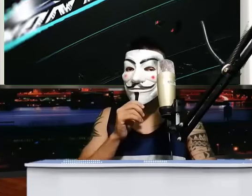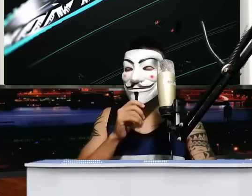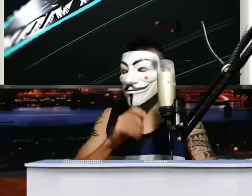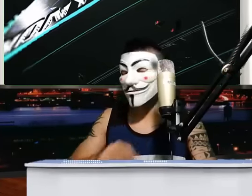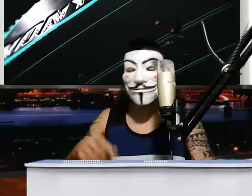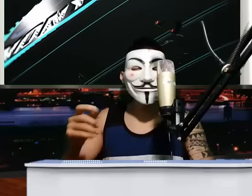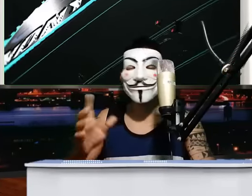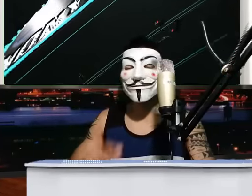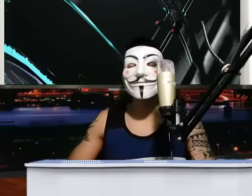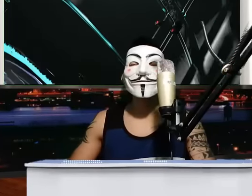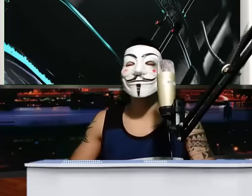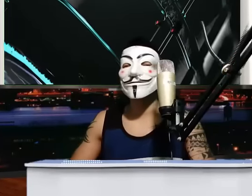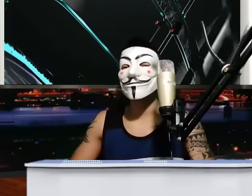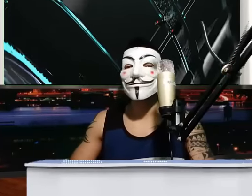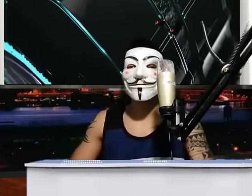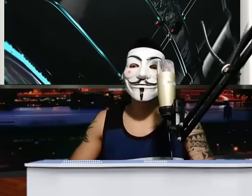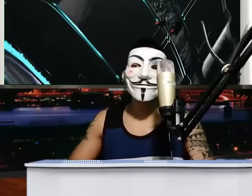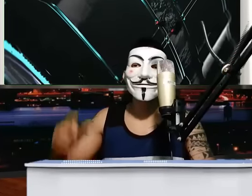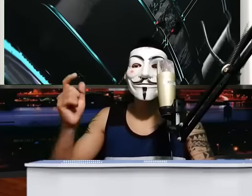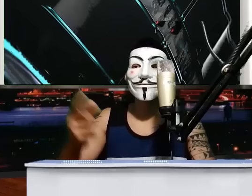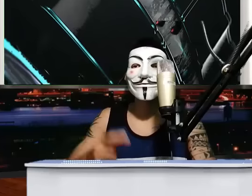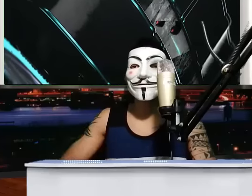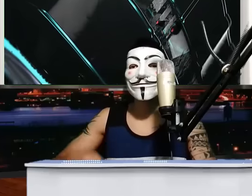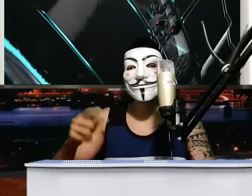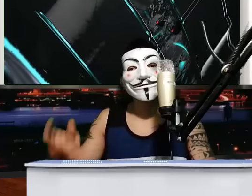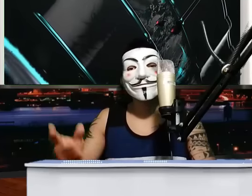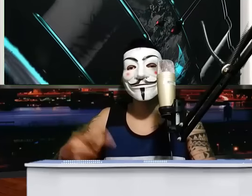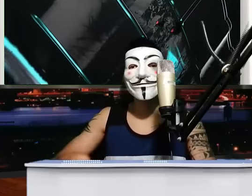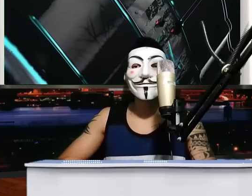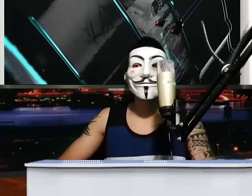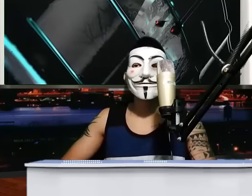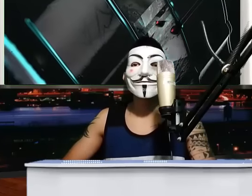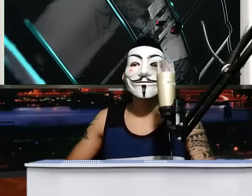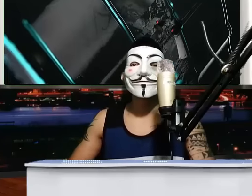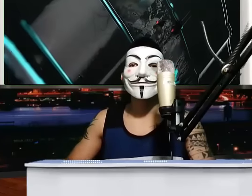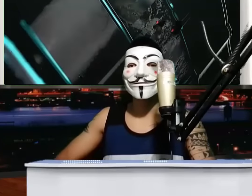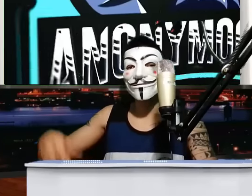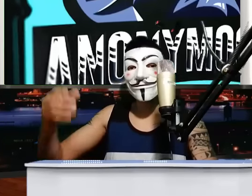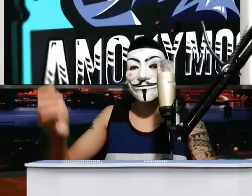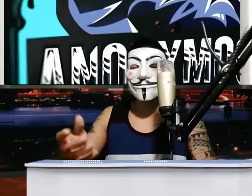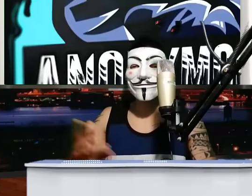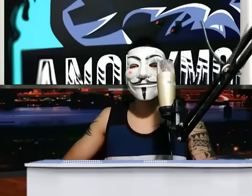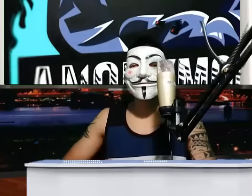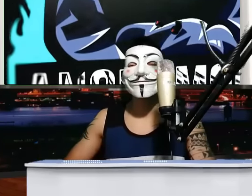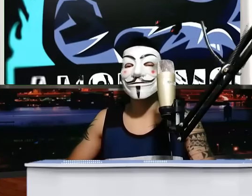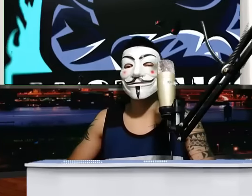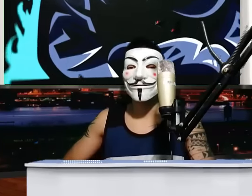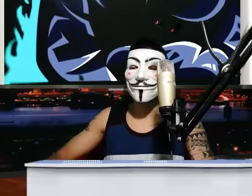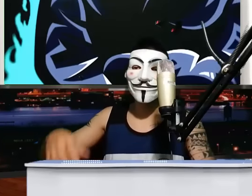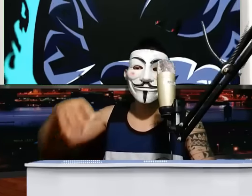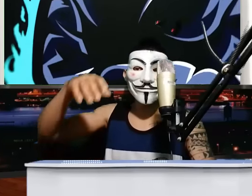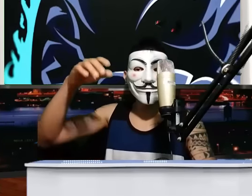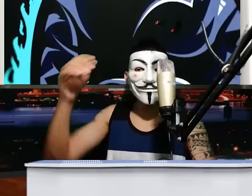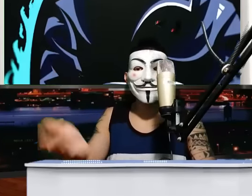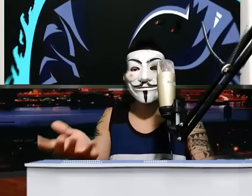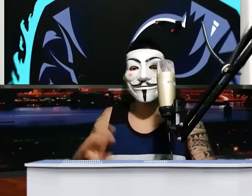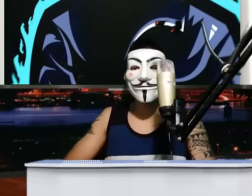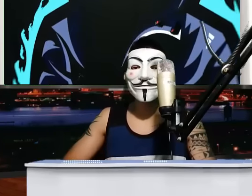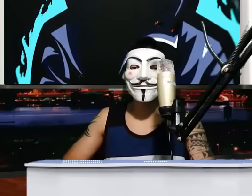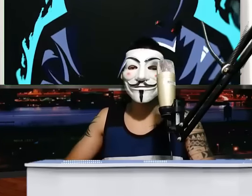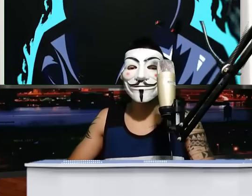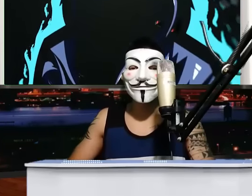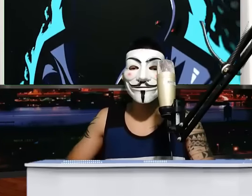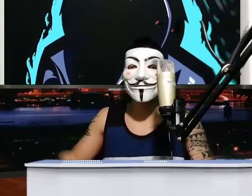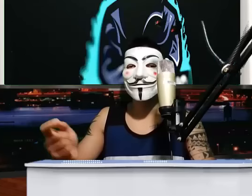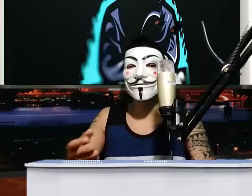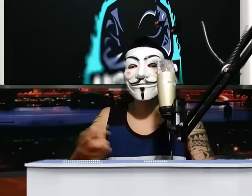dar un discurso motivador. Y sí, señores, les juro que yo casi me pongo a llorar por las tremendas palabras y los tremendos